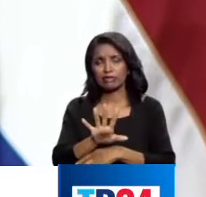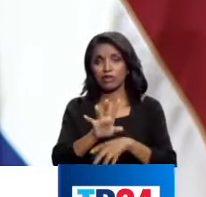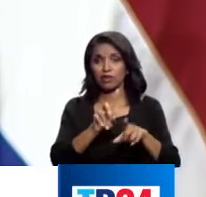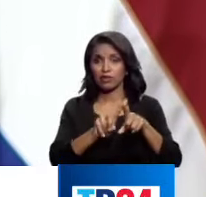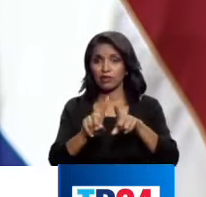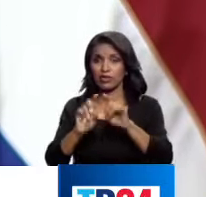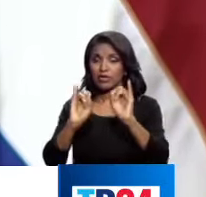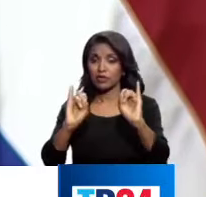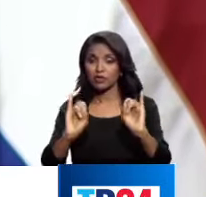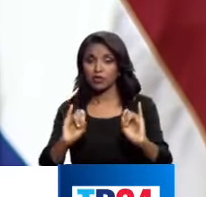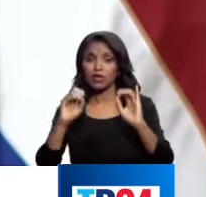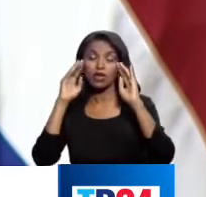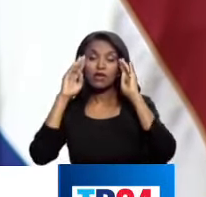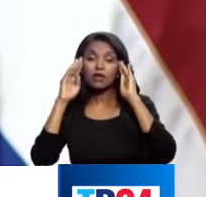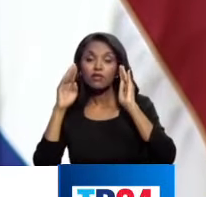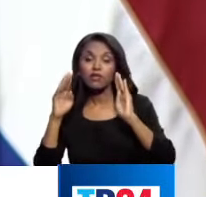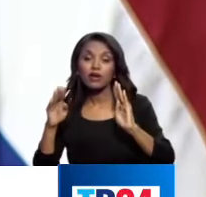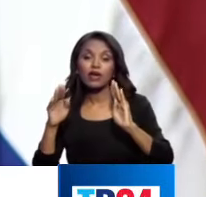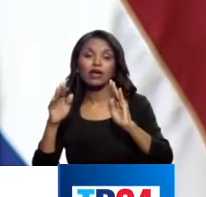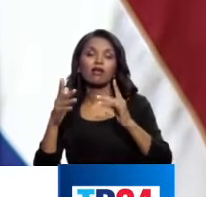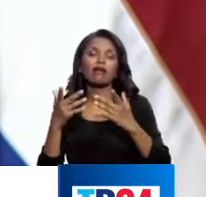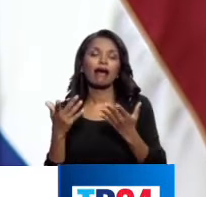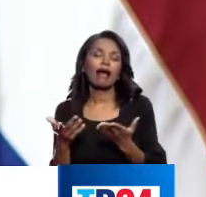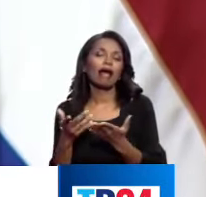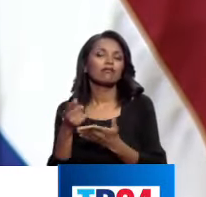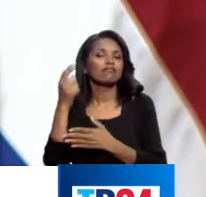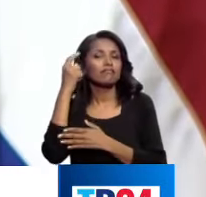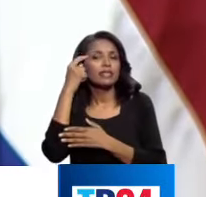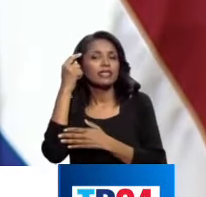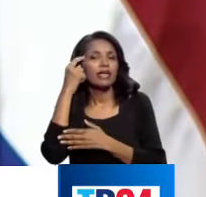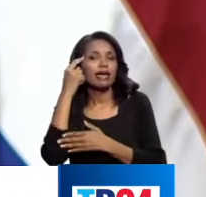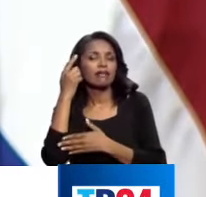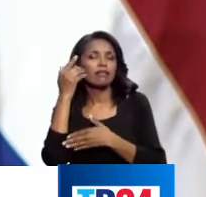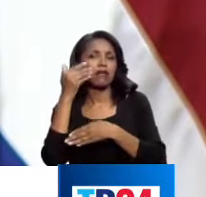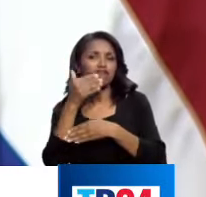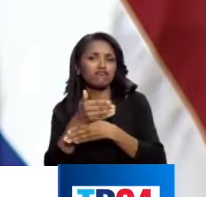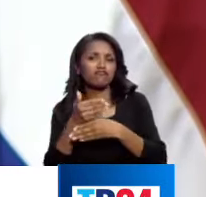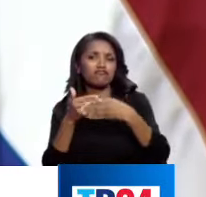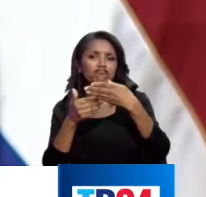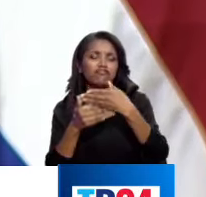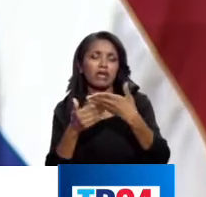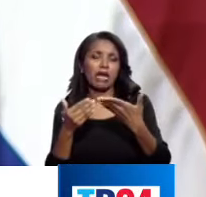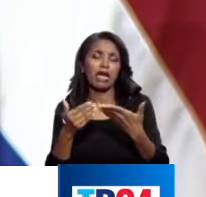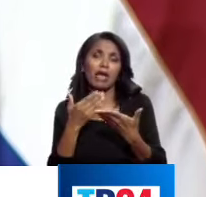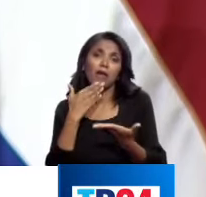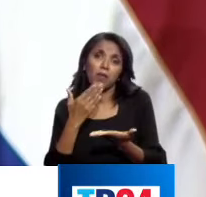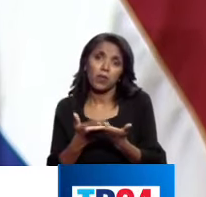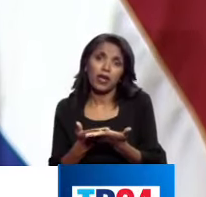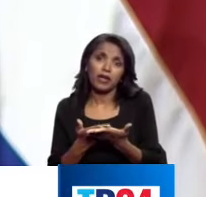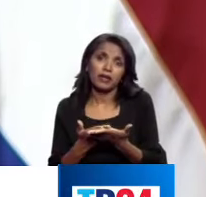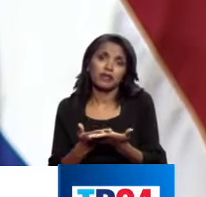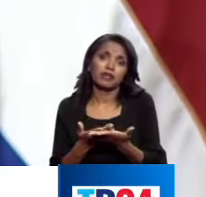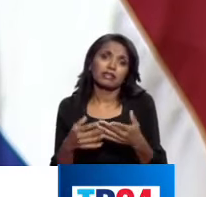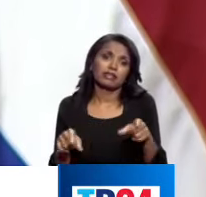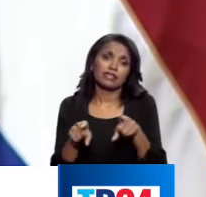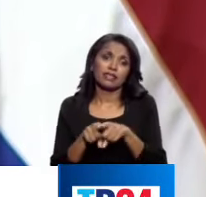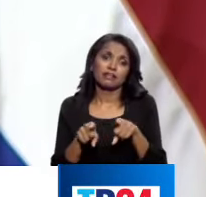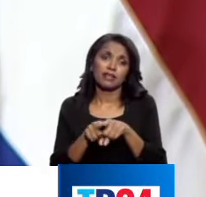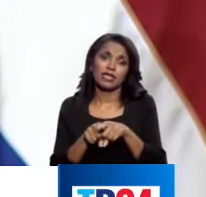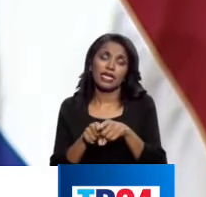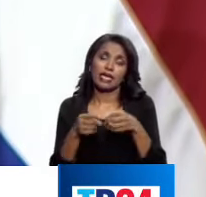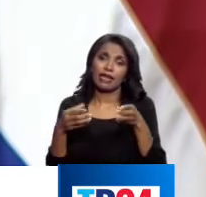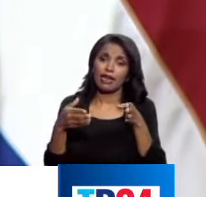allí. Nos hemos enfocado obviamente en la inversión de infraestructura, que es importante, en mejorar la conectividad. Vamos a hacer redundancia